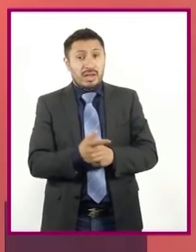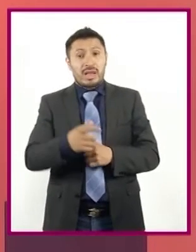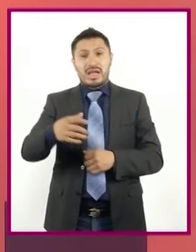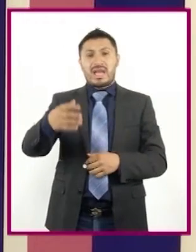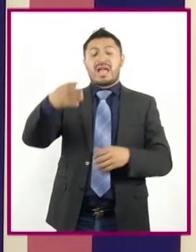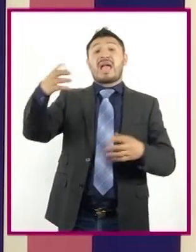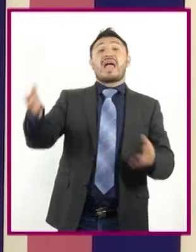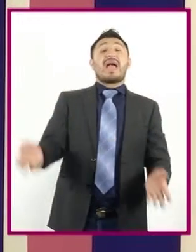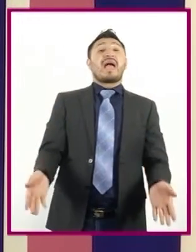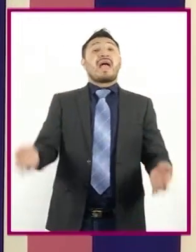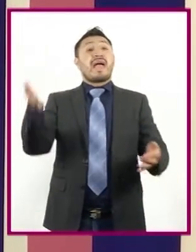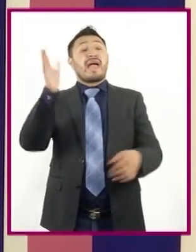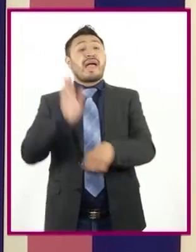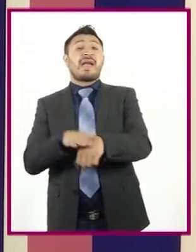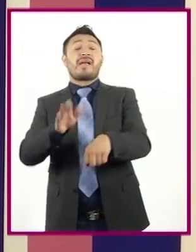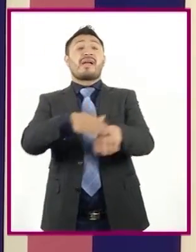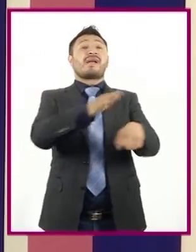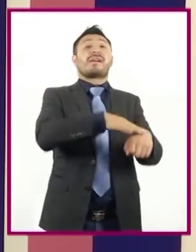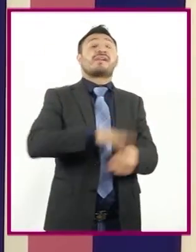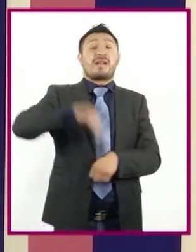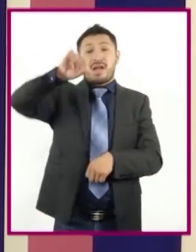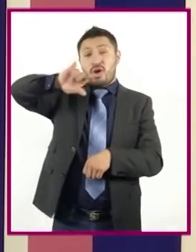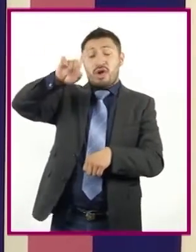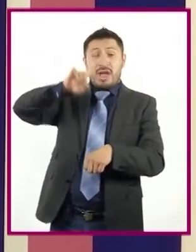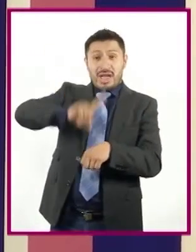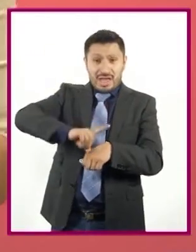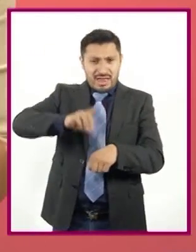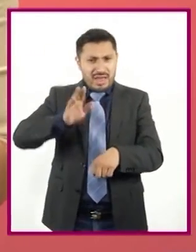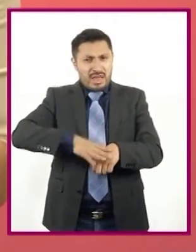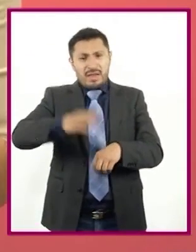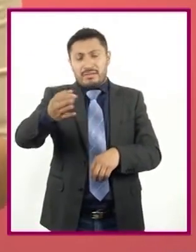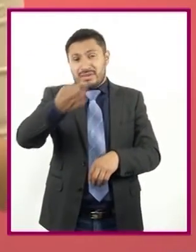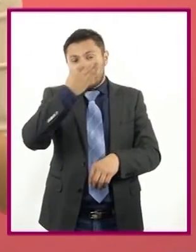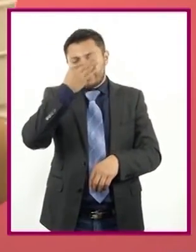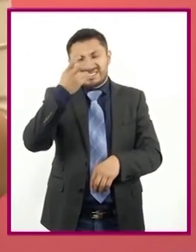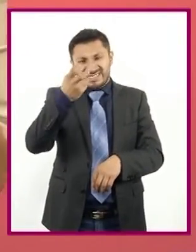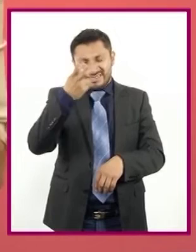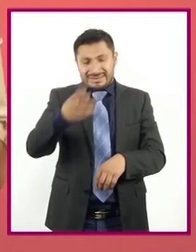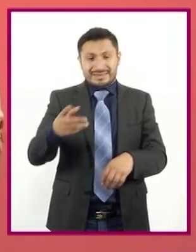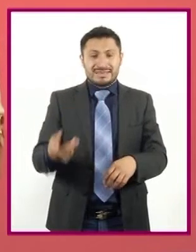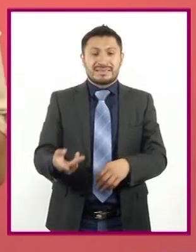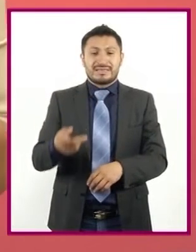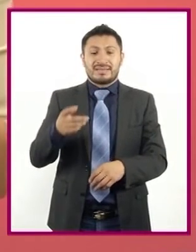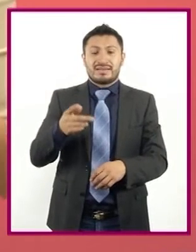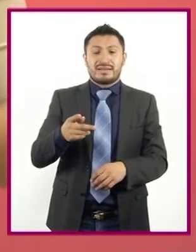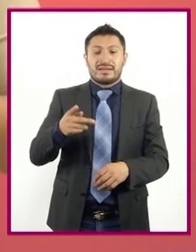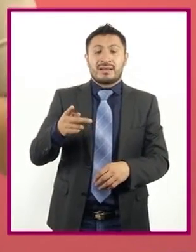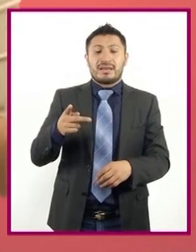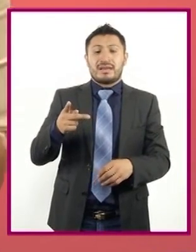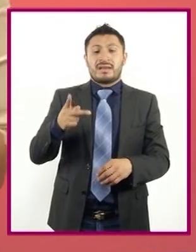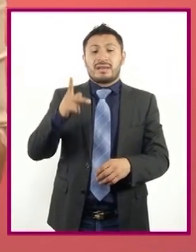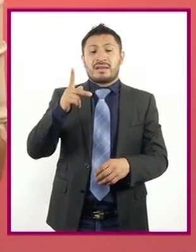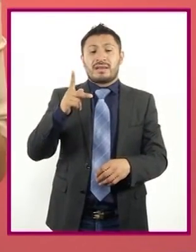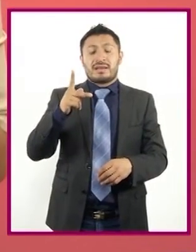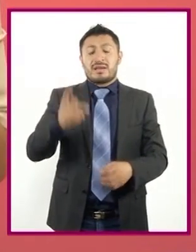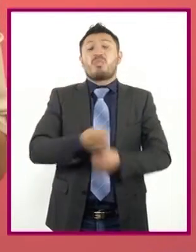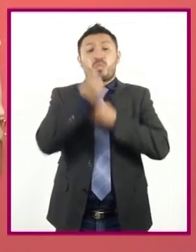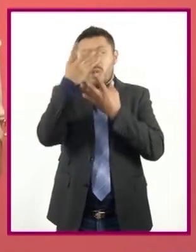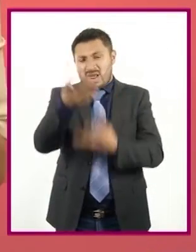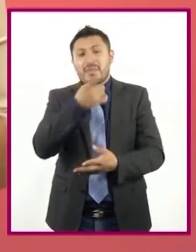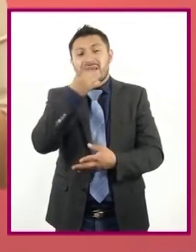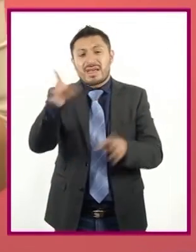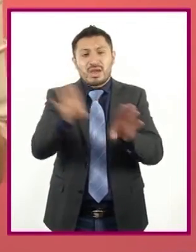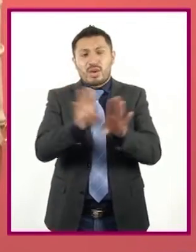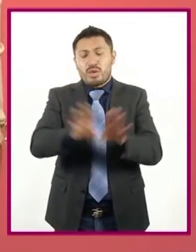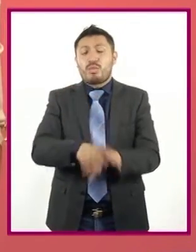¡Extra, extra! Hoy en día, lo más cercano que tenemos a este tipo de pregones son las proclamaciones que se pronuncian a